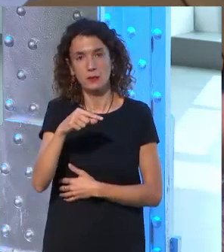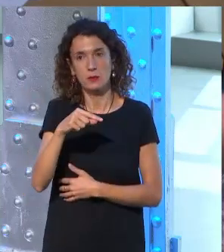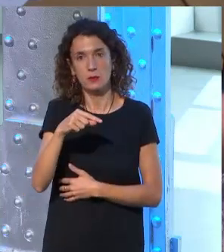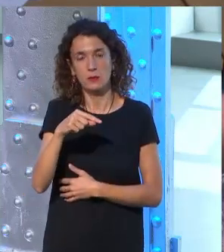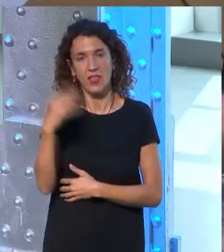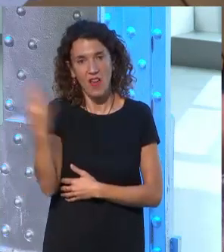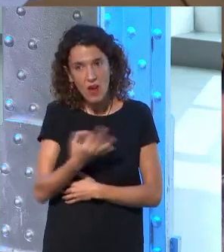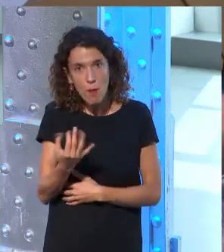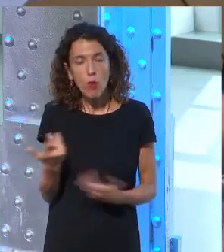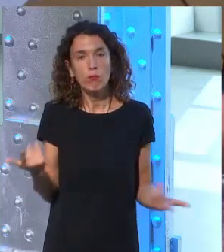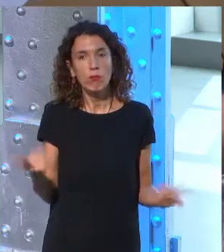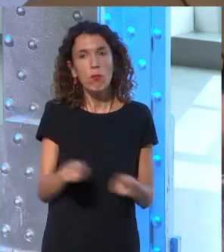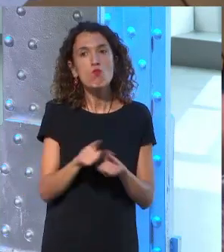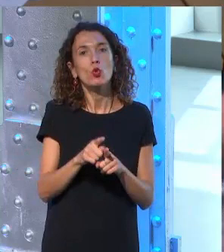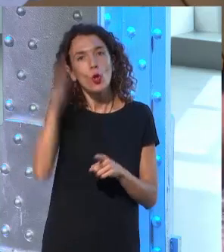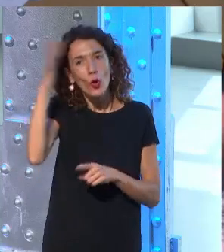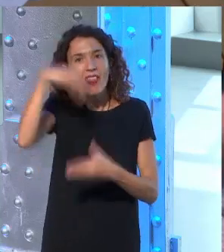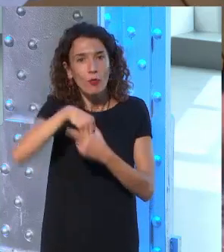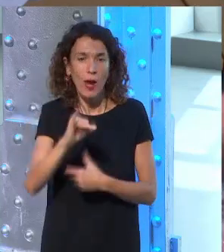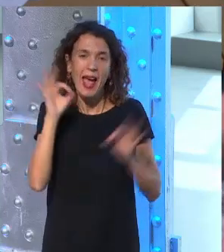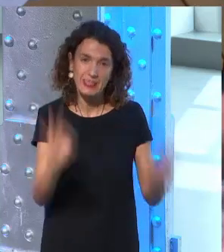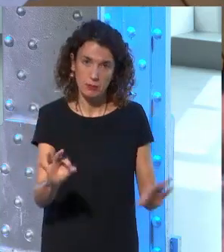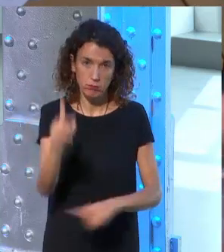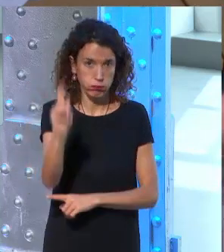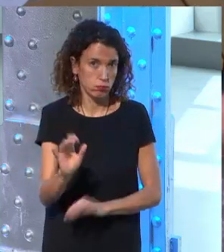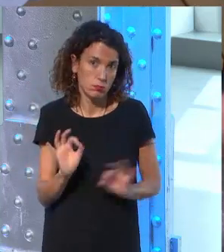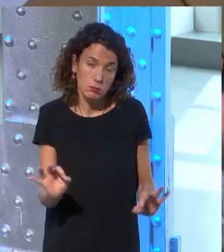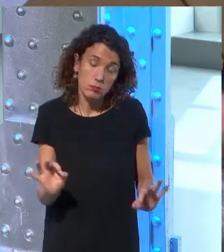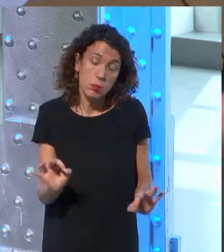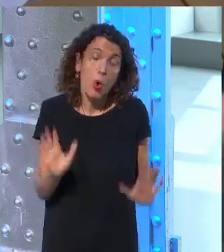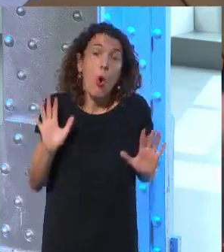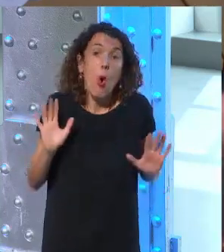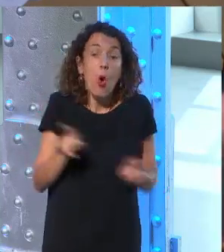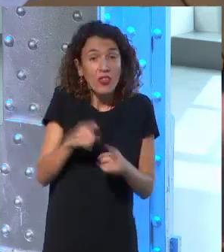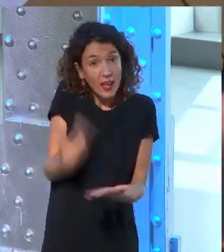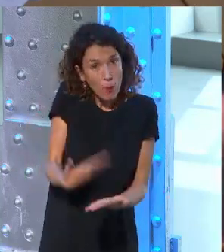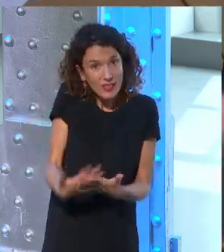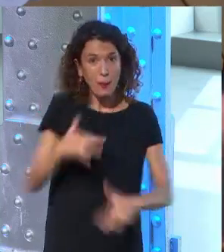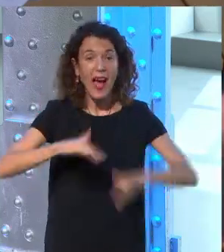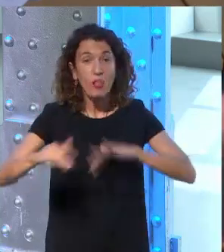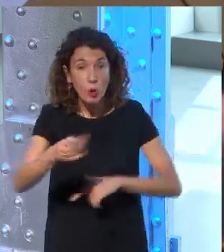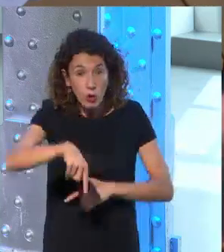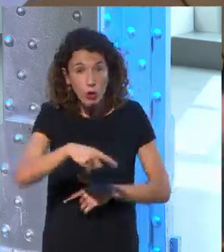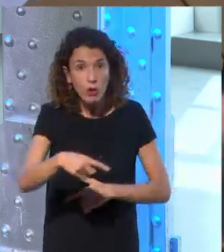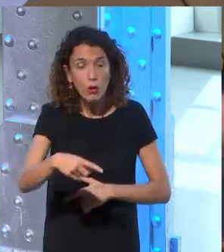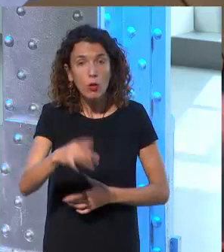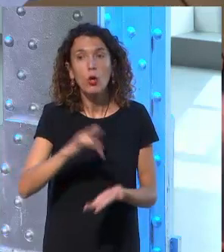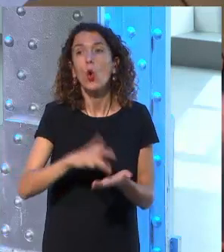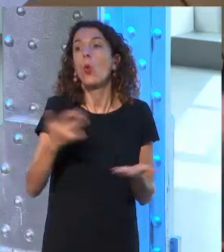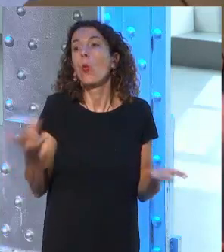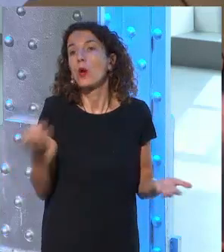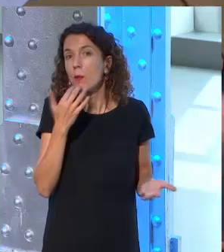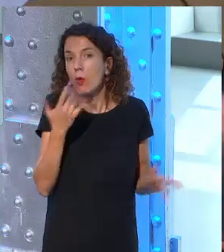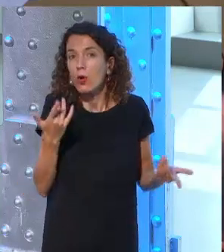que hay mucho ideológico. Es así. O al menos, demuéstrame con acciones